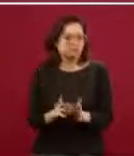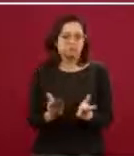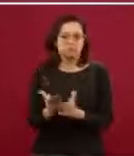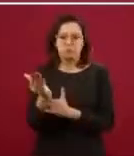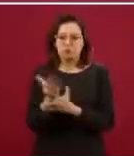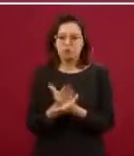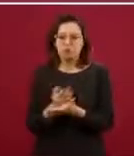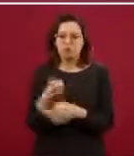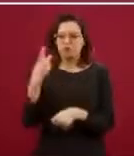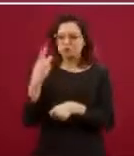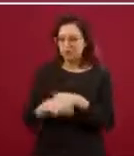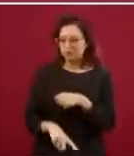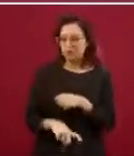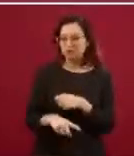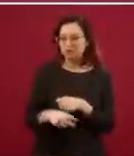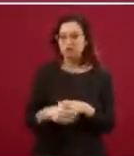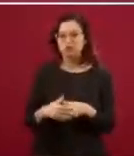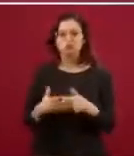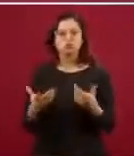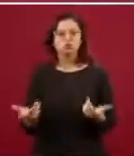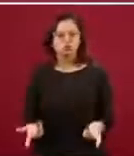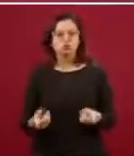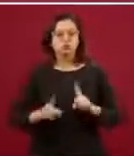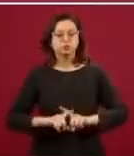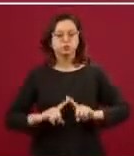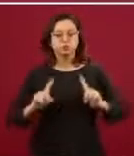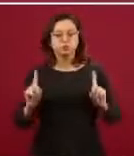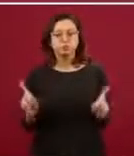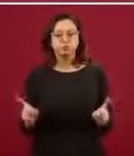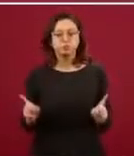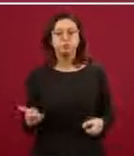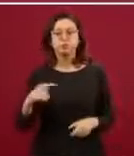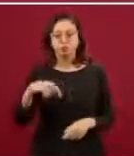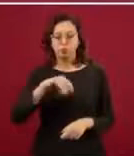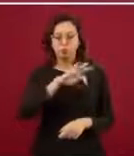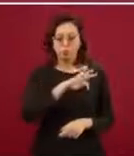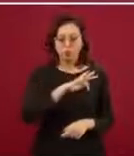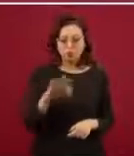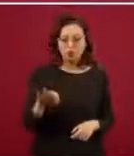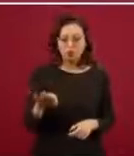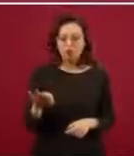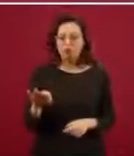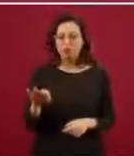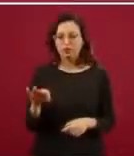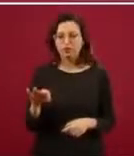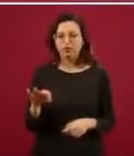afecte, ¿sí? Que al contrario podamos